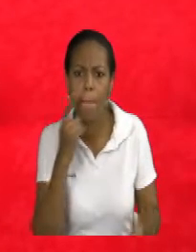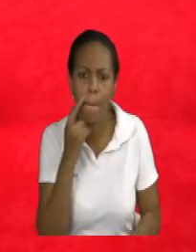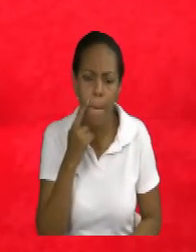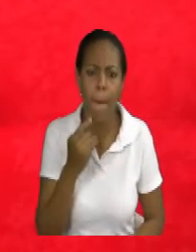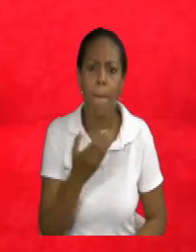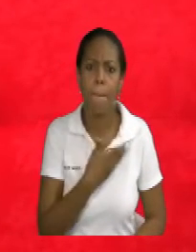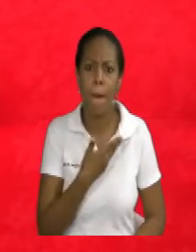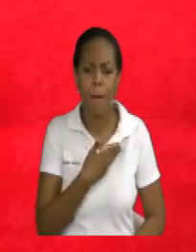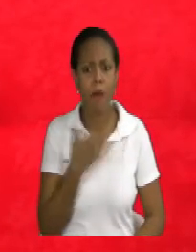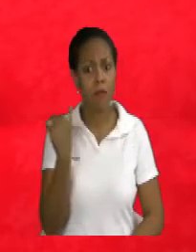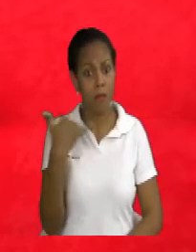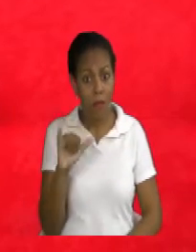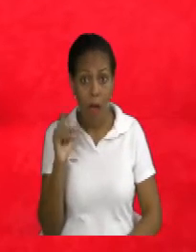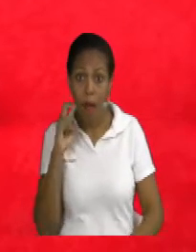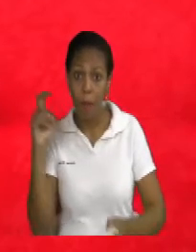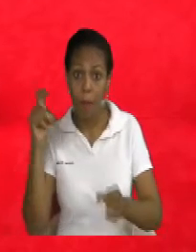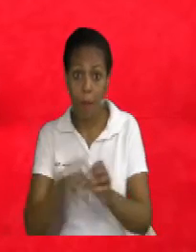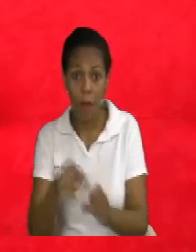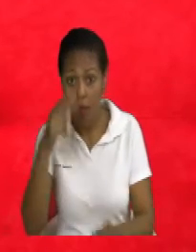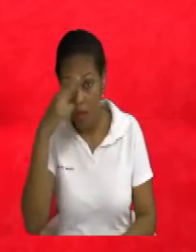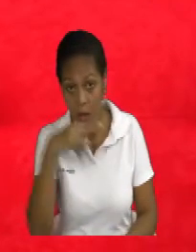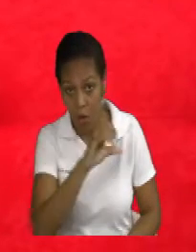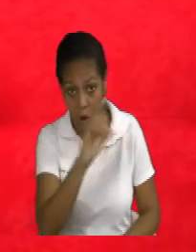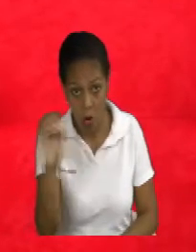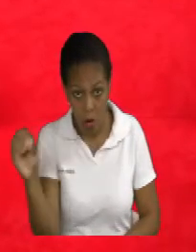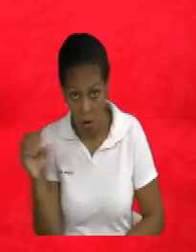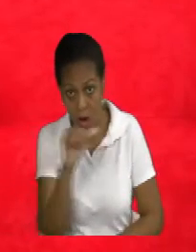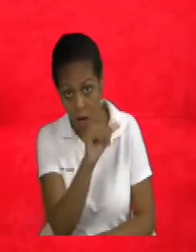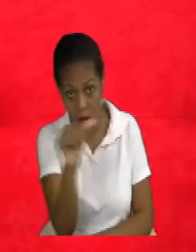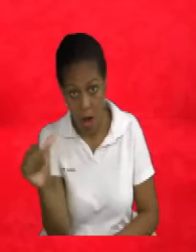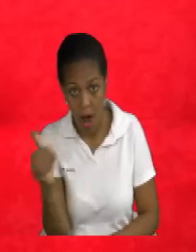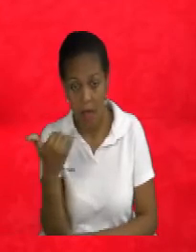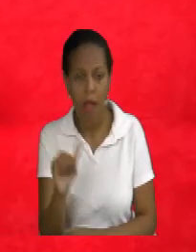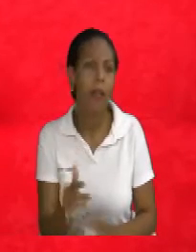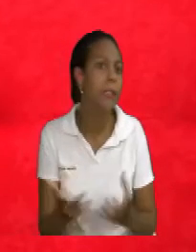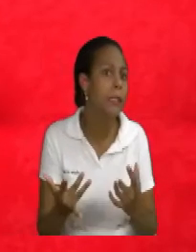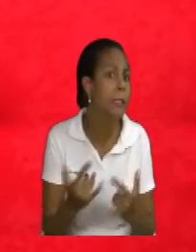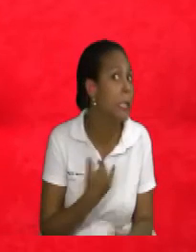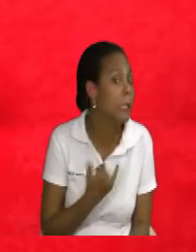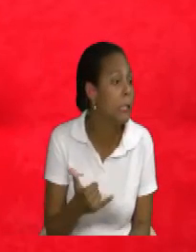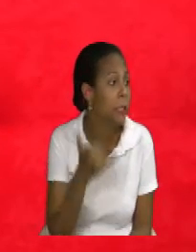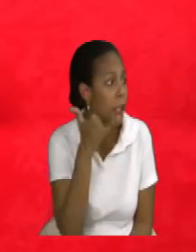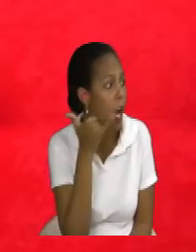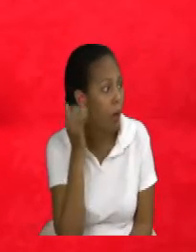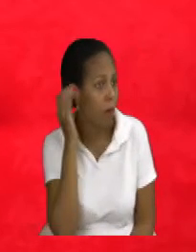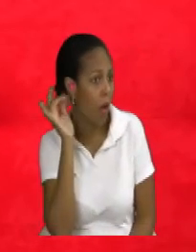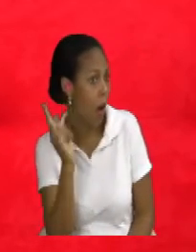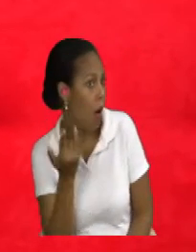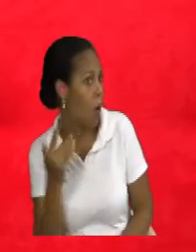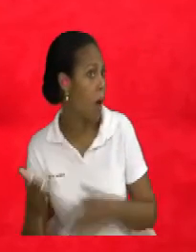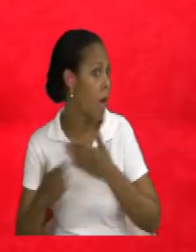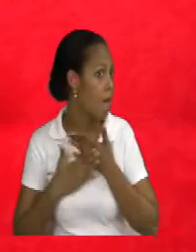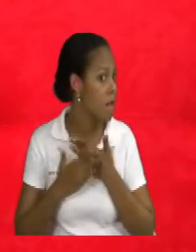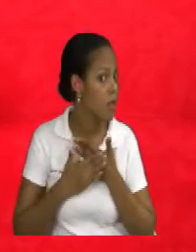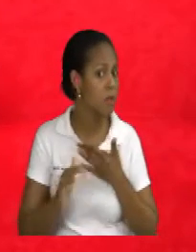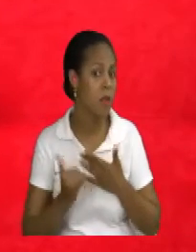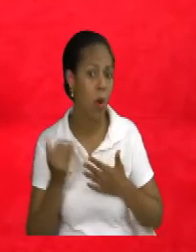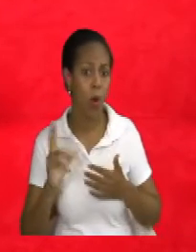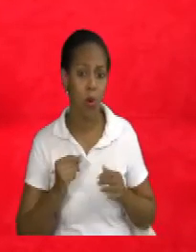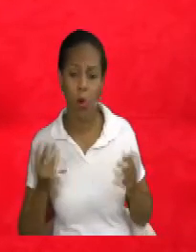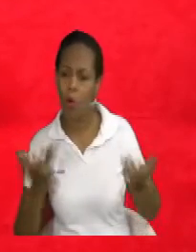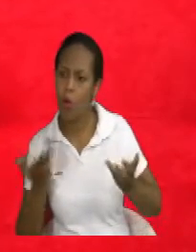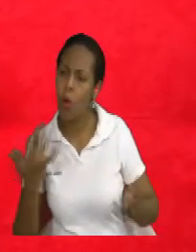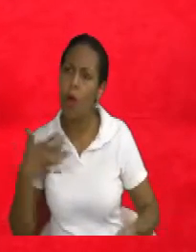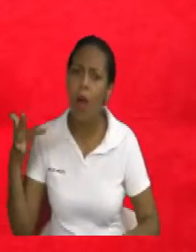la inscripción de sus niños y niñas, por favor esperen llamadas telefónicas, confirmación del lugar donde